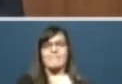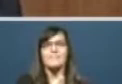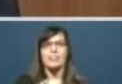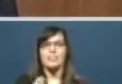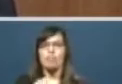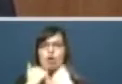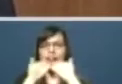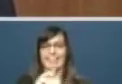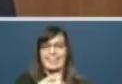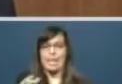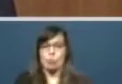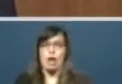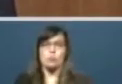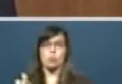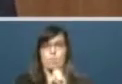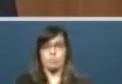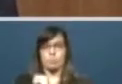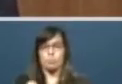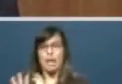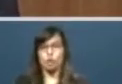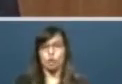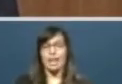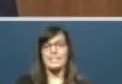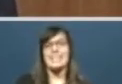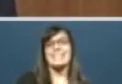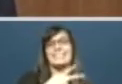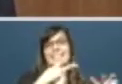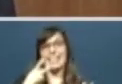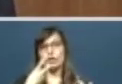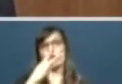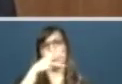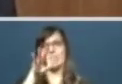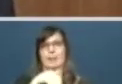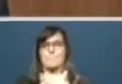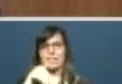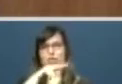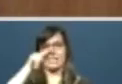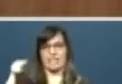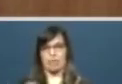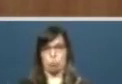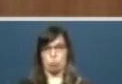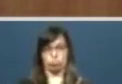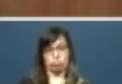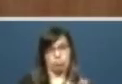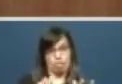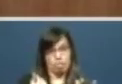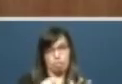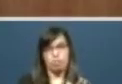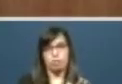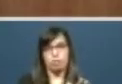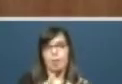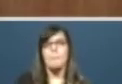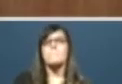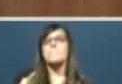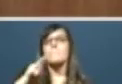través de deuda nueva por importe de 730 millones de euros una cantidad a la que si sumamos la